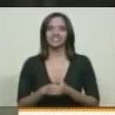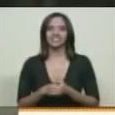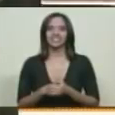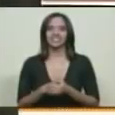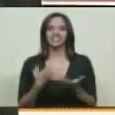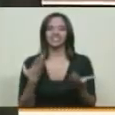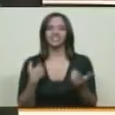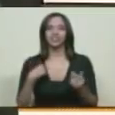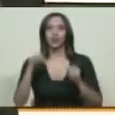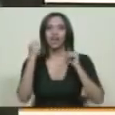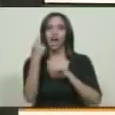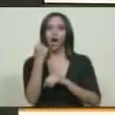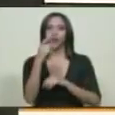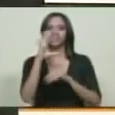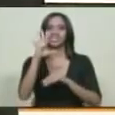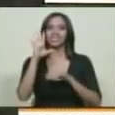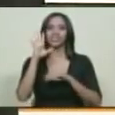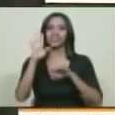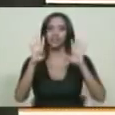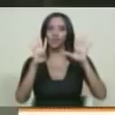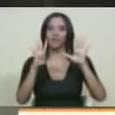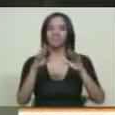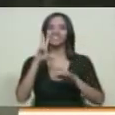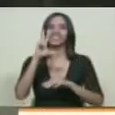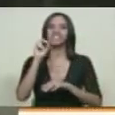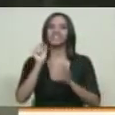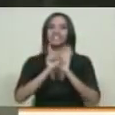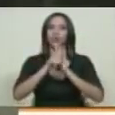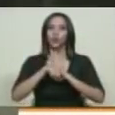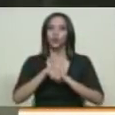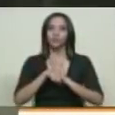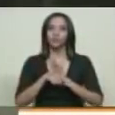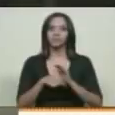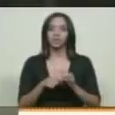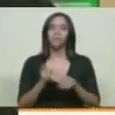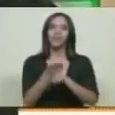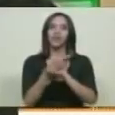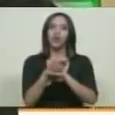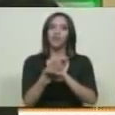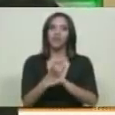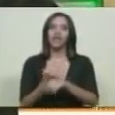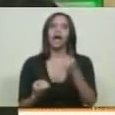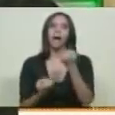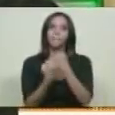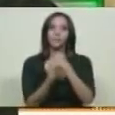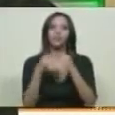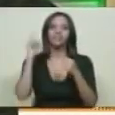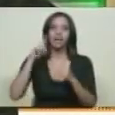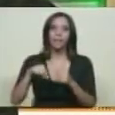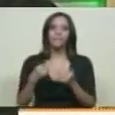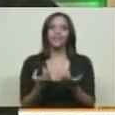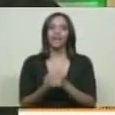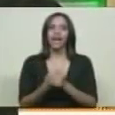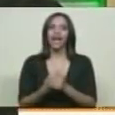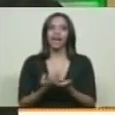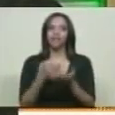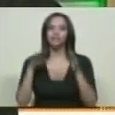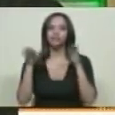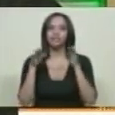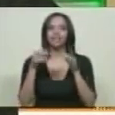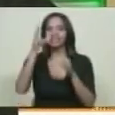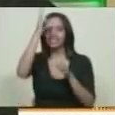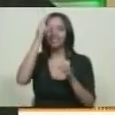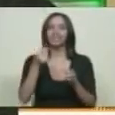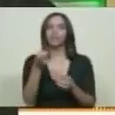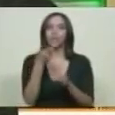Dos cositas, son las 11:59. Te quedan una, 30 segundos. Para el gobierno, para que apoye también a las autoridades de Chichiriviche, que están intentando